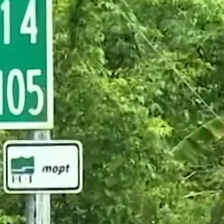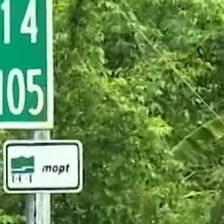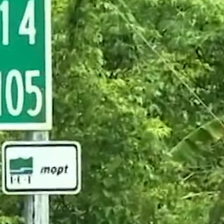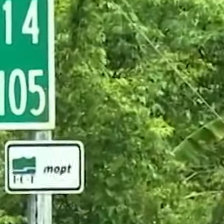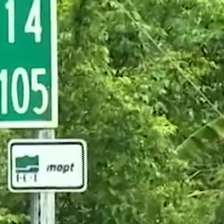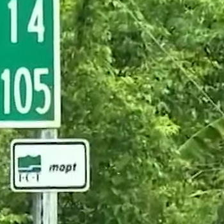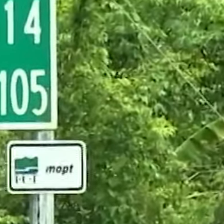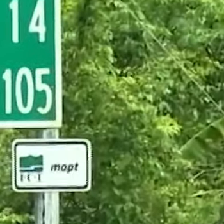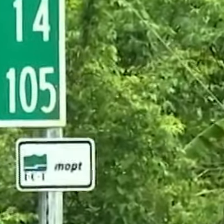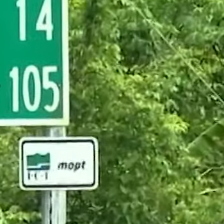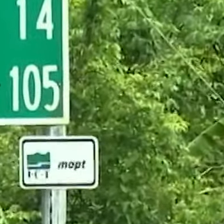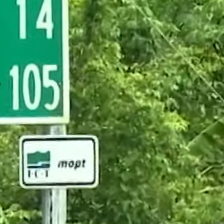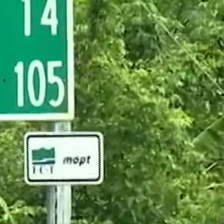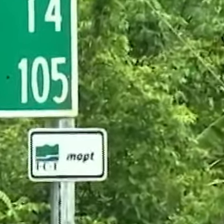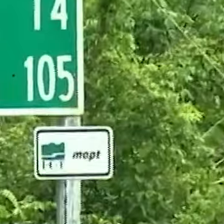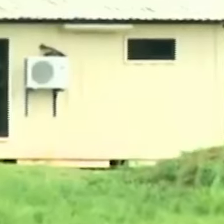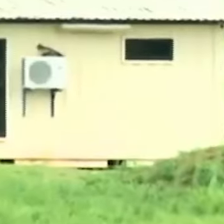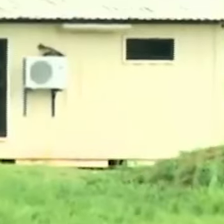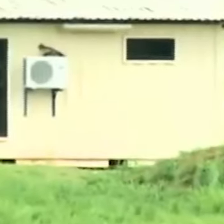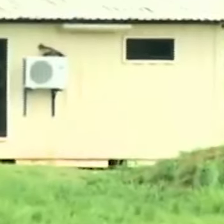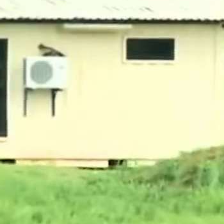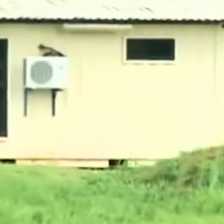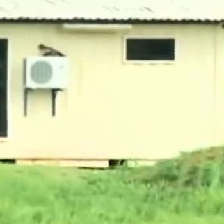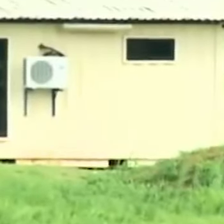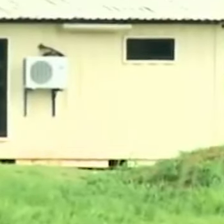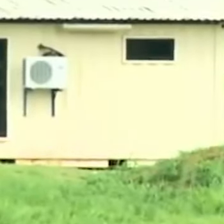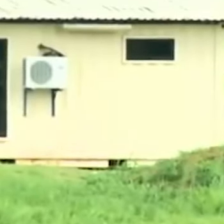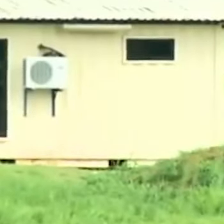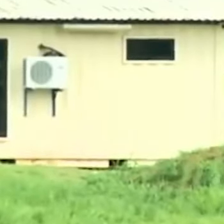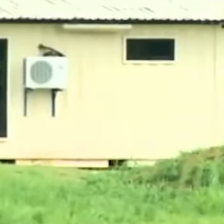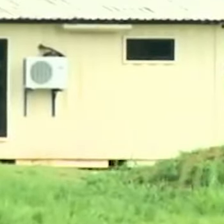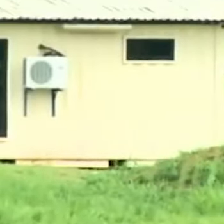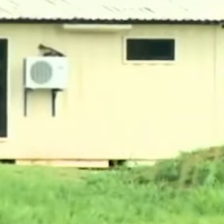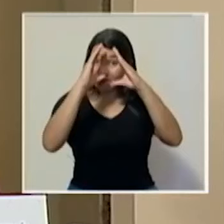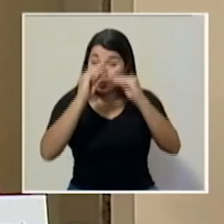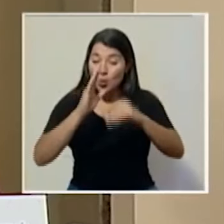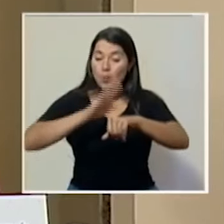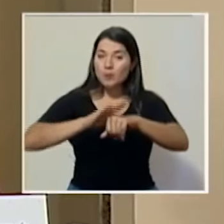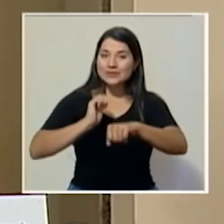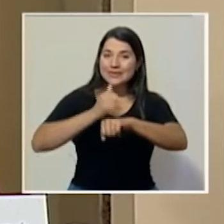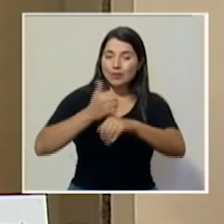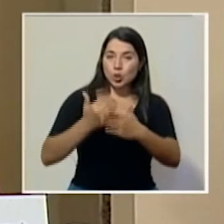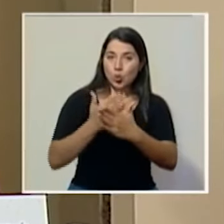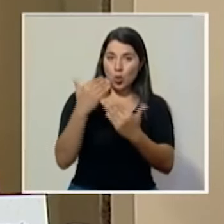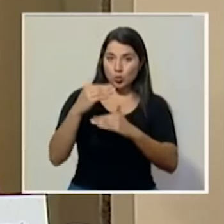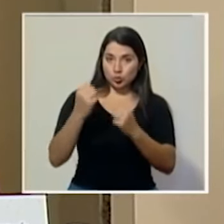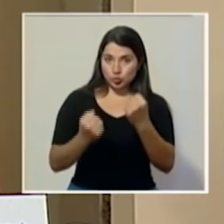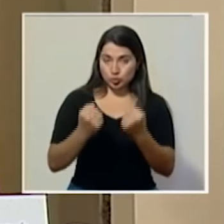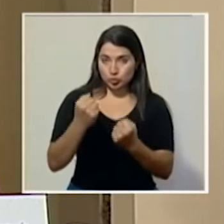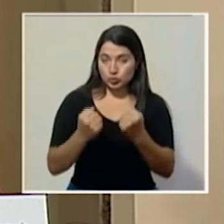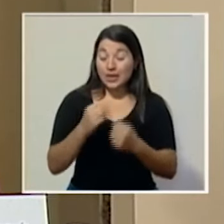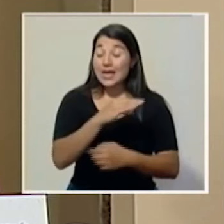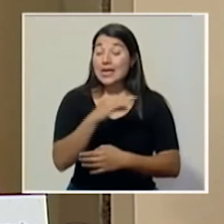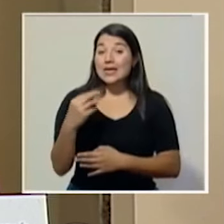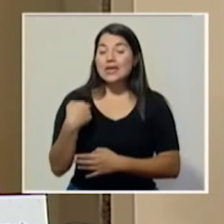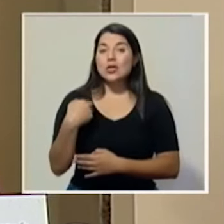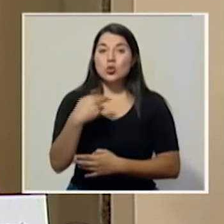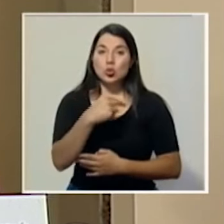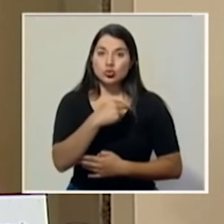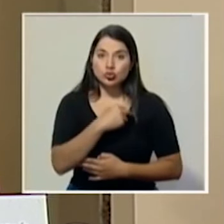la circulación por placa se restringe a un día entre semana y un día el fin de semana. Se ha identificado como la